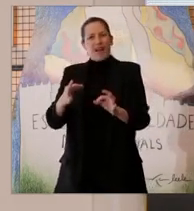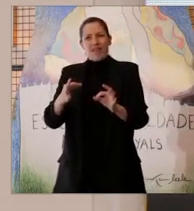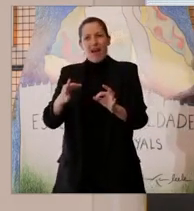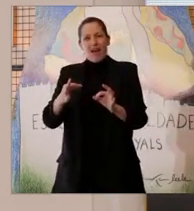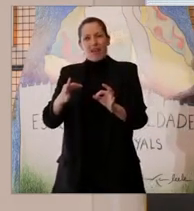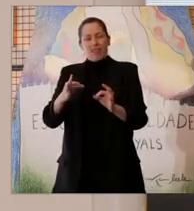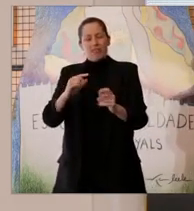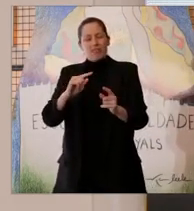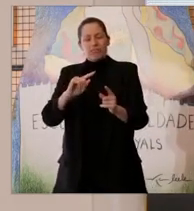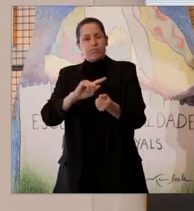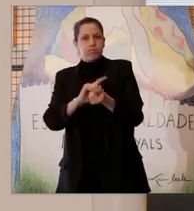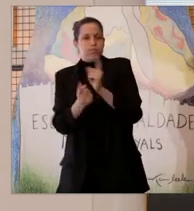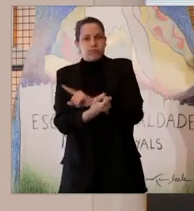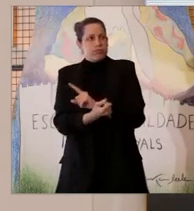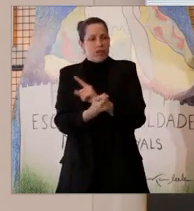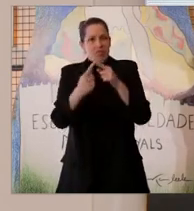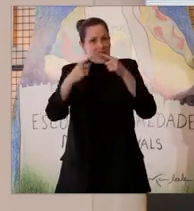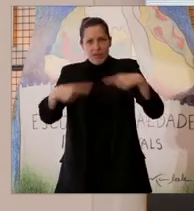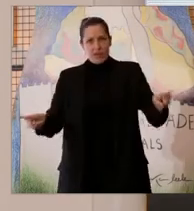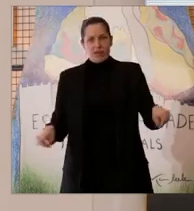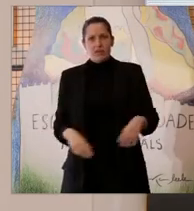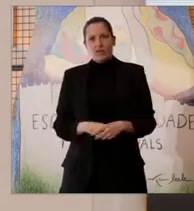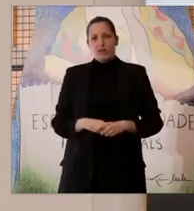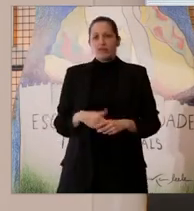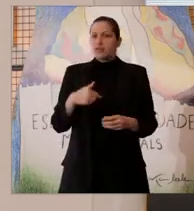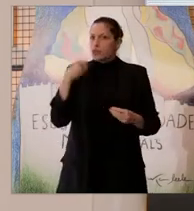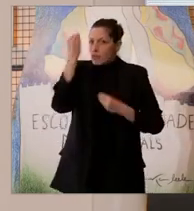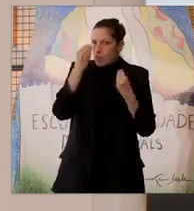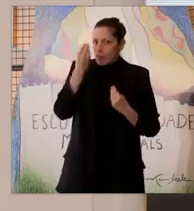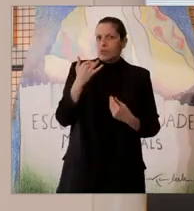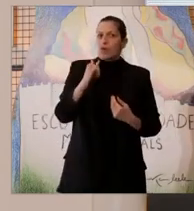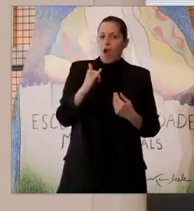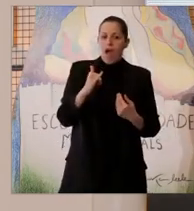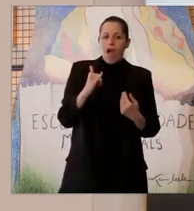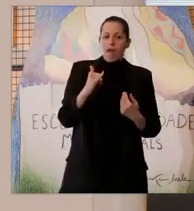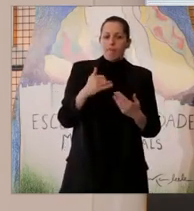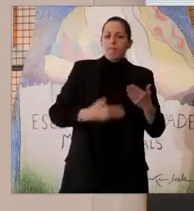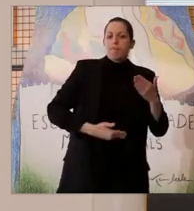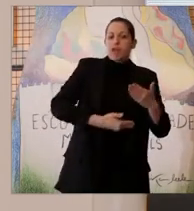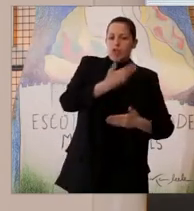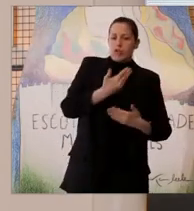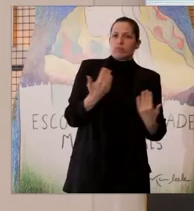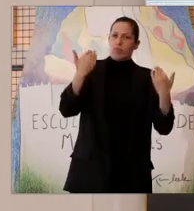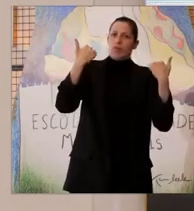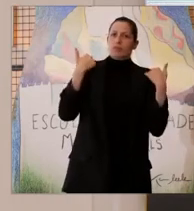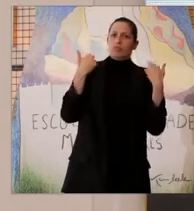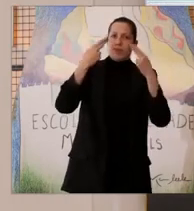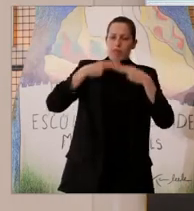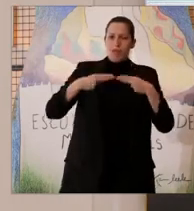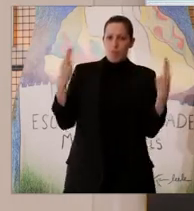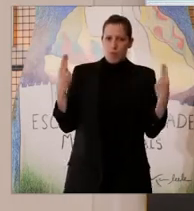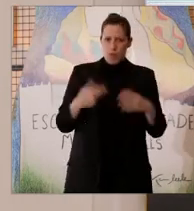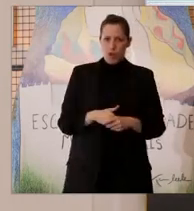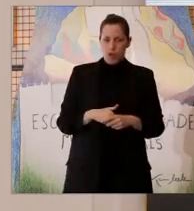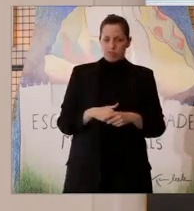periodismo debe ser responsable yo creo en el periodismo que tiene un componente responsabilidad pública fundamental absolutamente Y más allá del periodismo televisivo